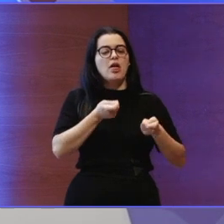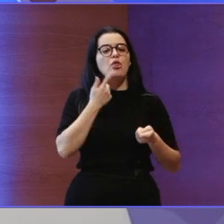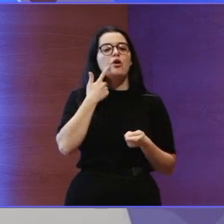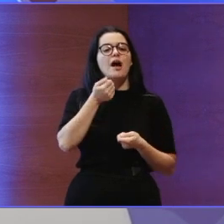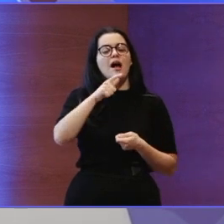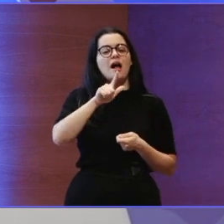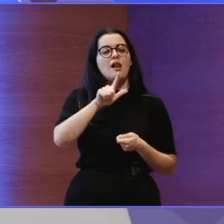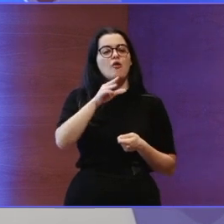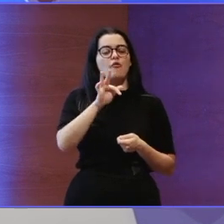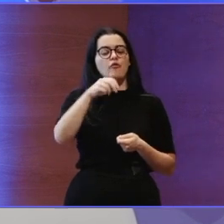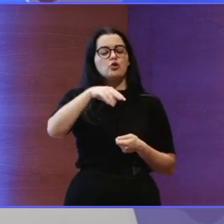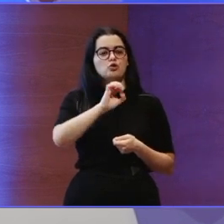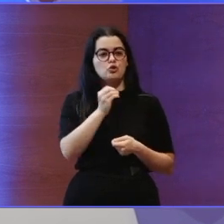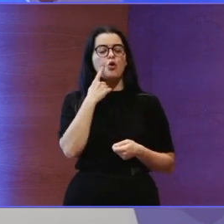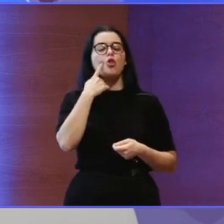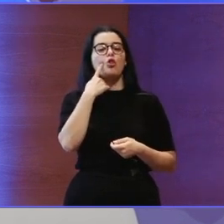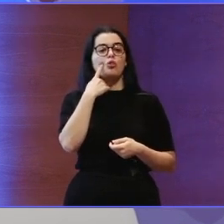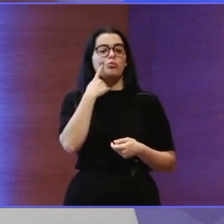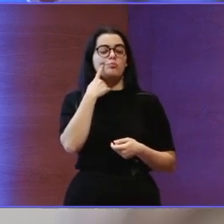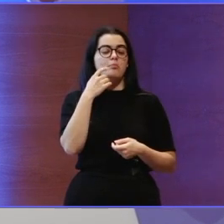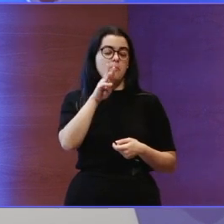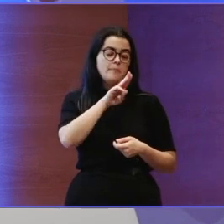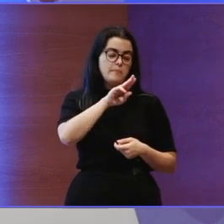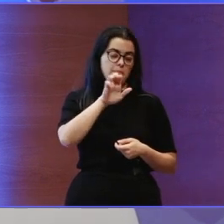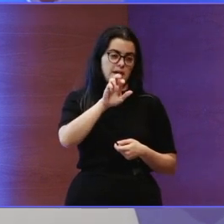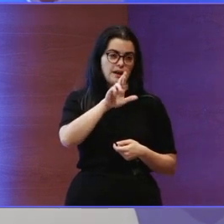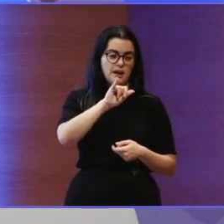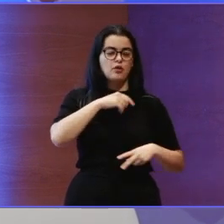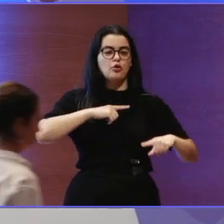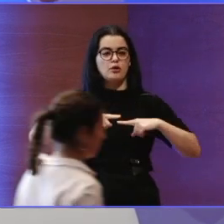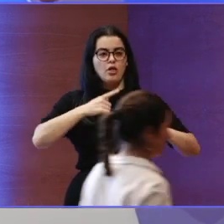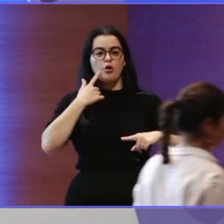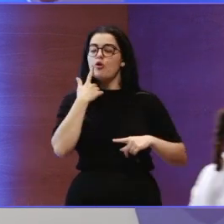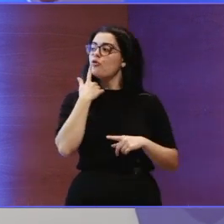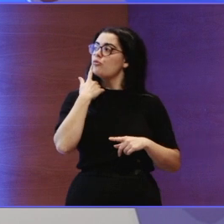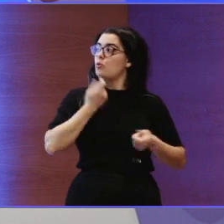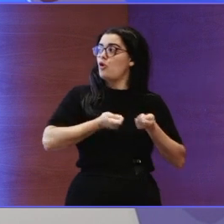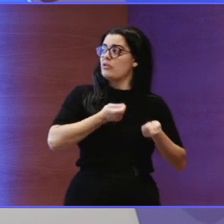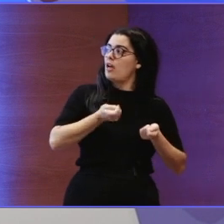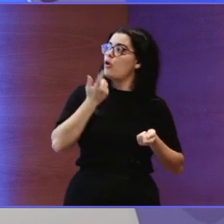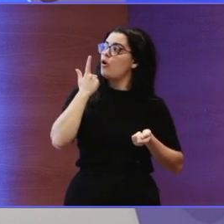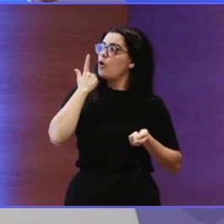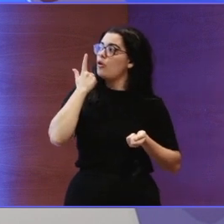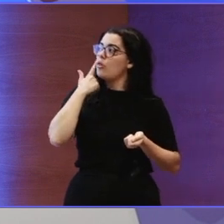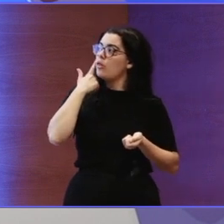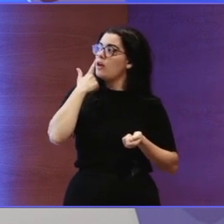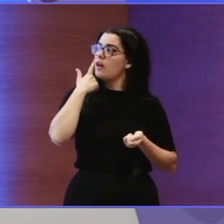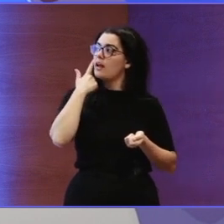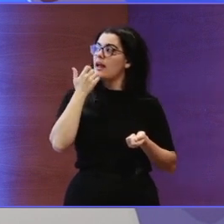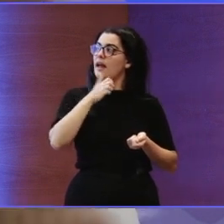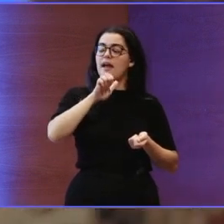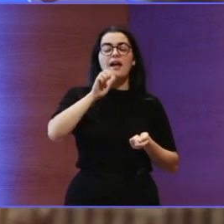tercera mesa de debate Contamos con Alfonso López Martínez coordinador de apn